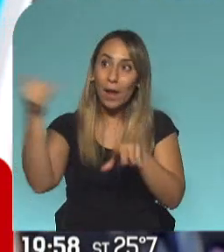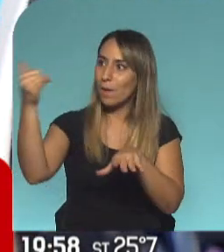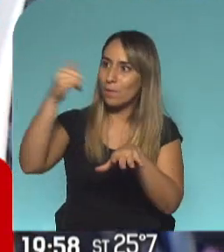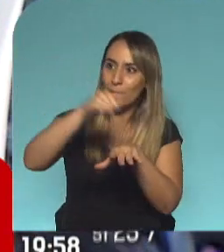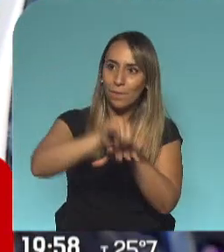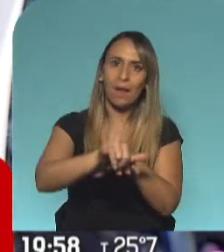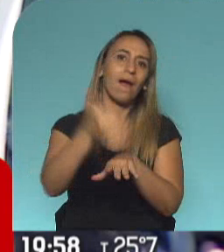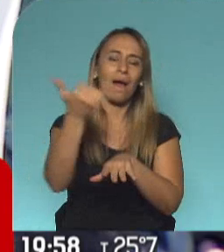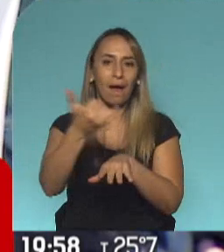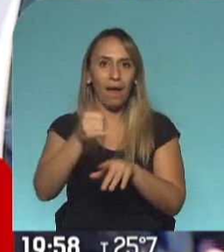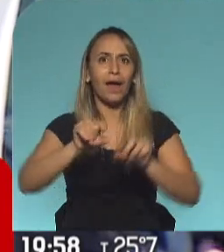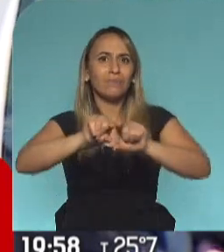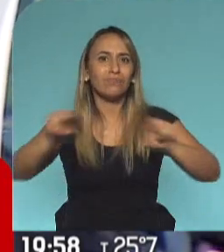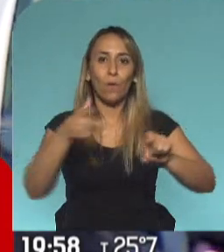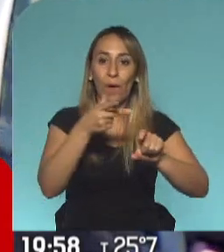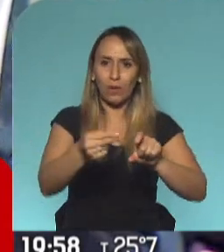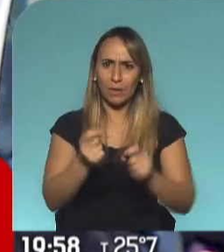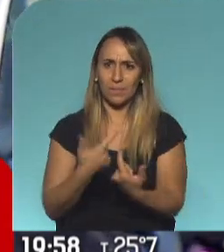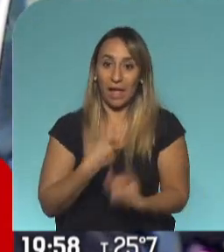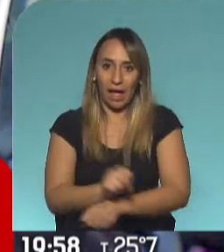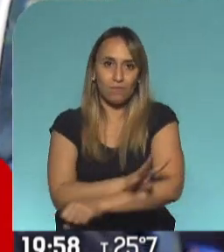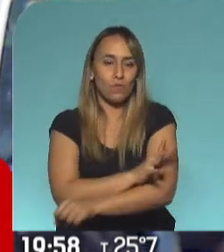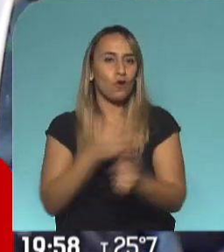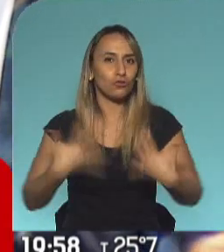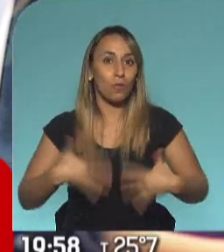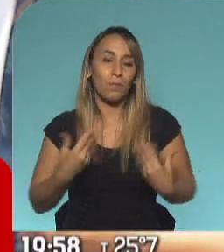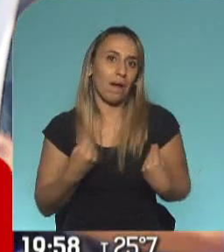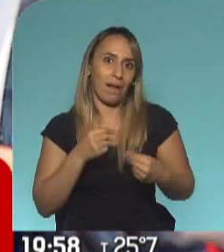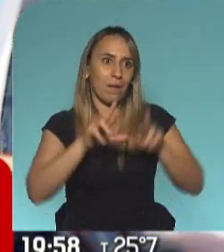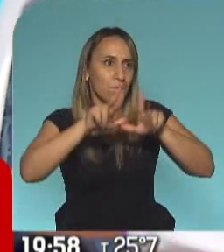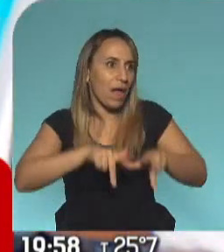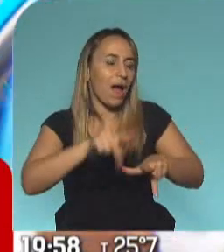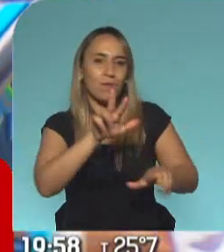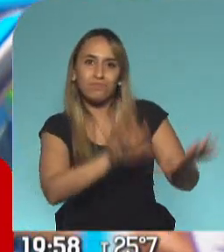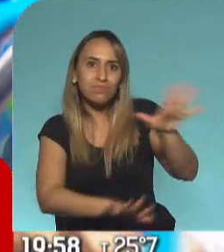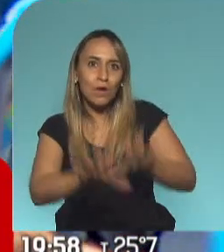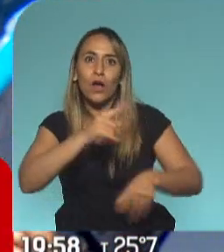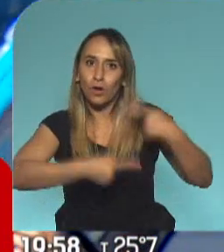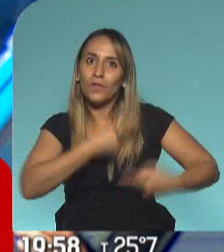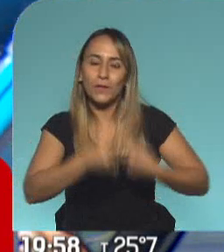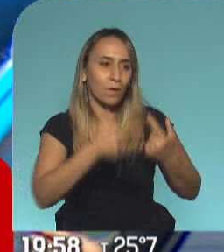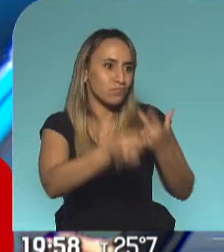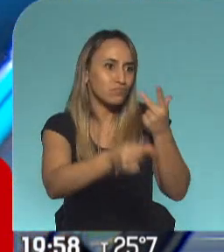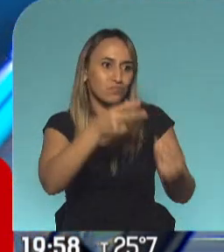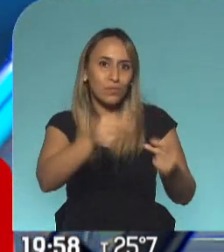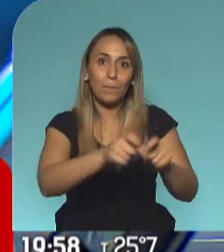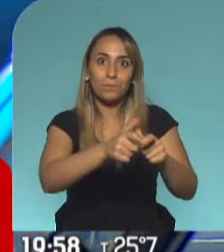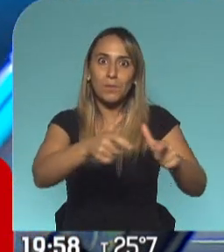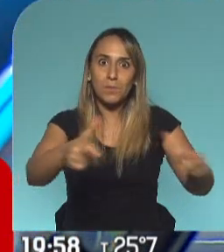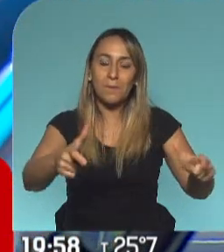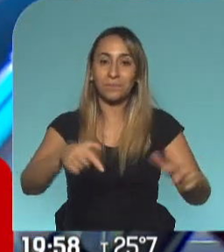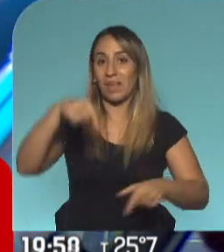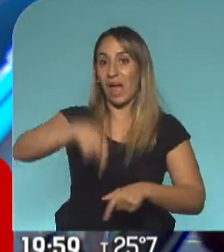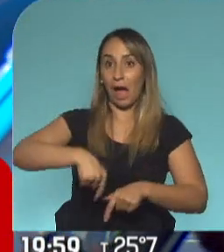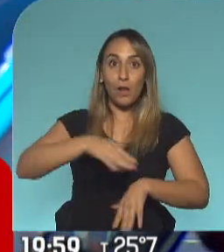tremenda emoción para avanzar en esta campaña de vacunación, que en este momento, como decíamos, está entrando en su fase 2 a los